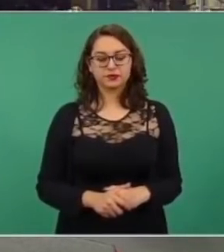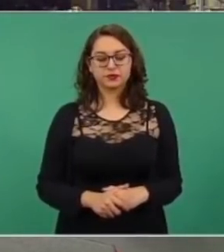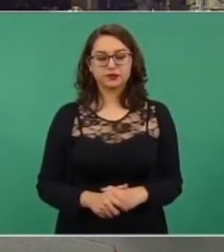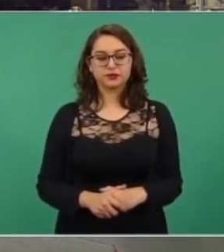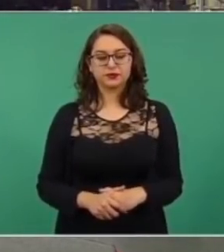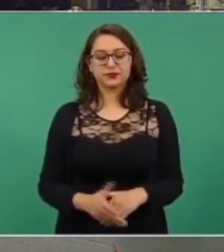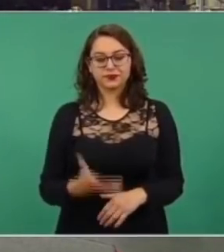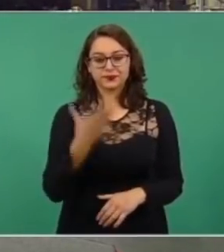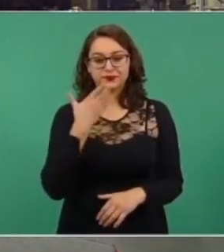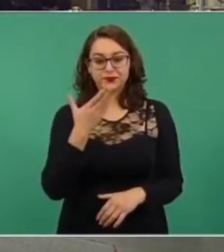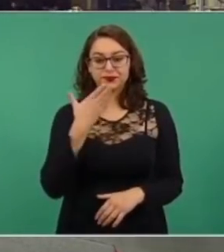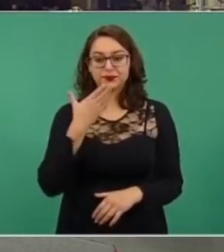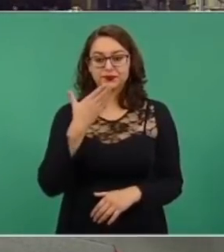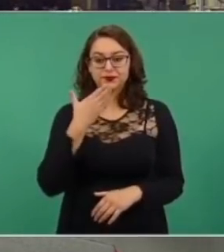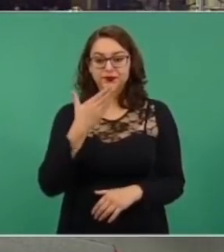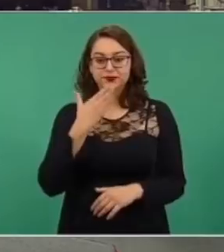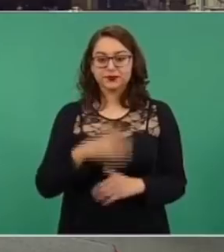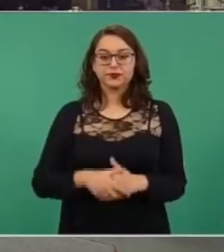Muy bien, pues